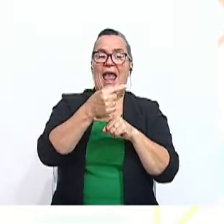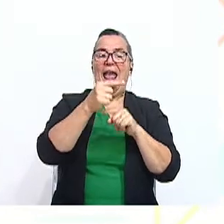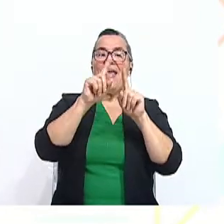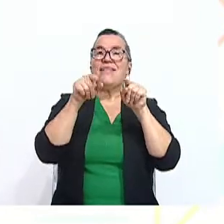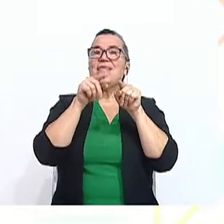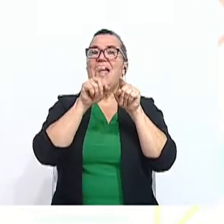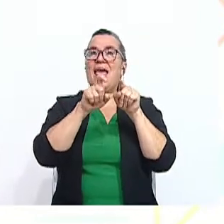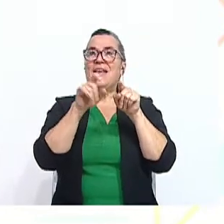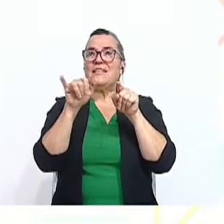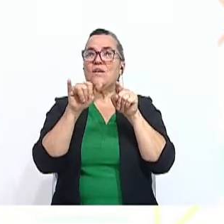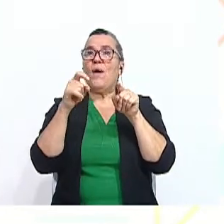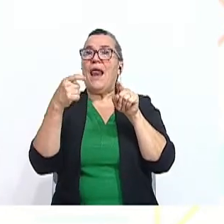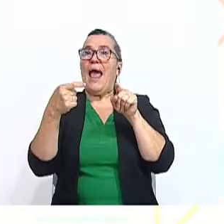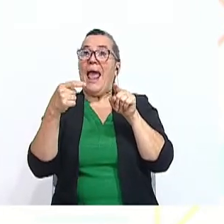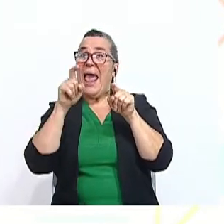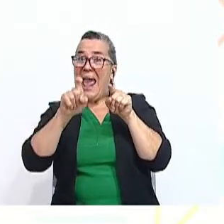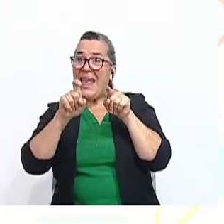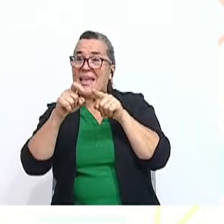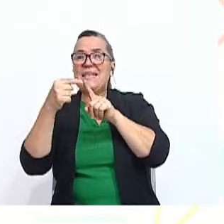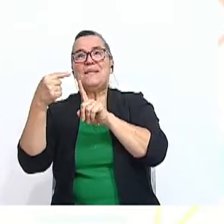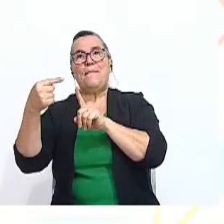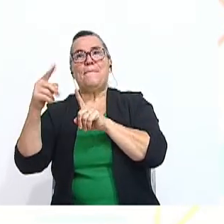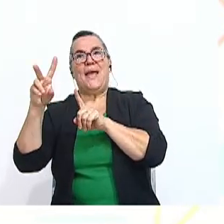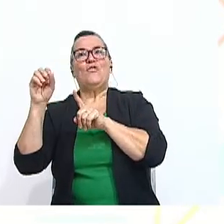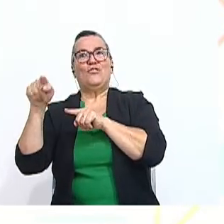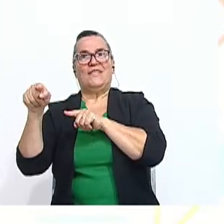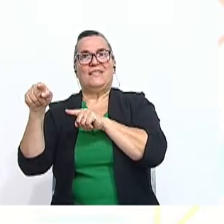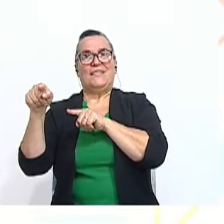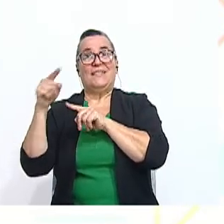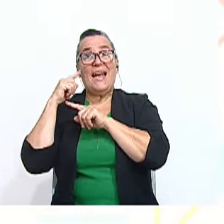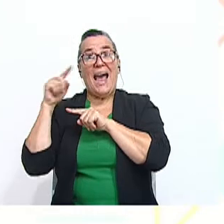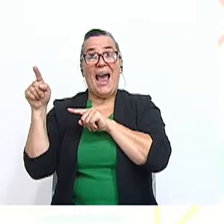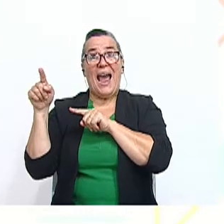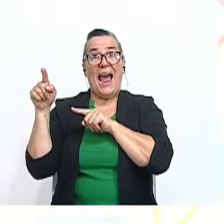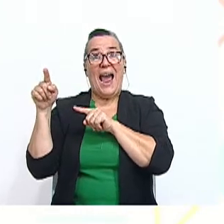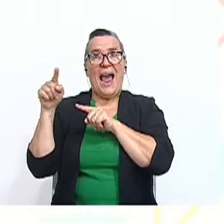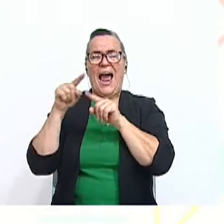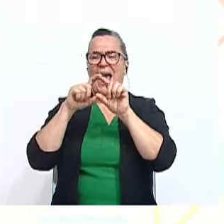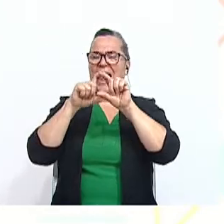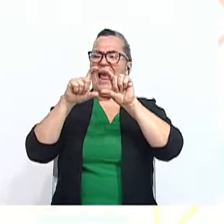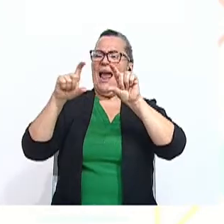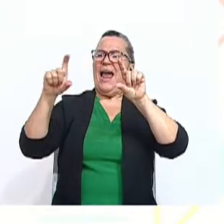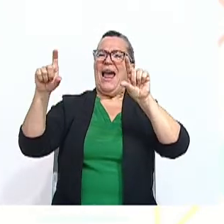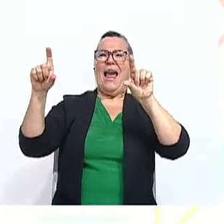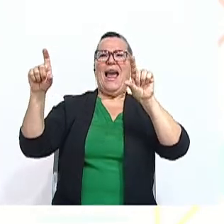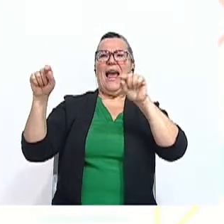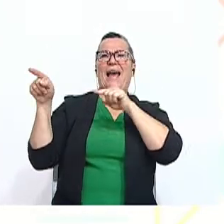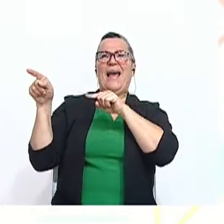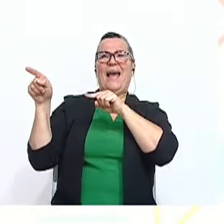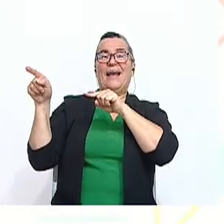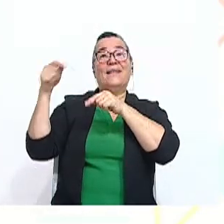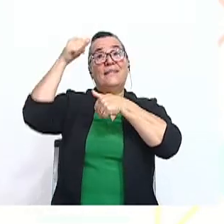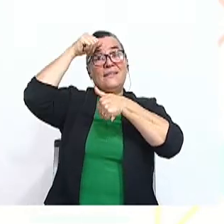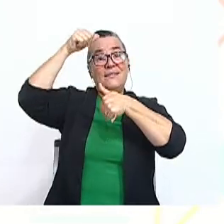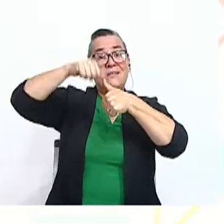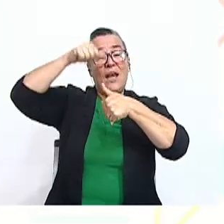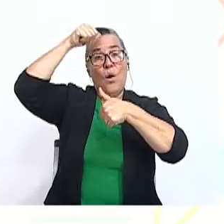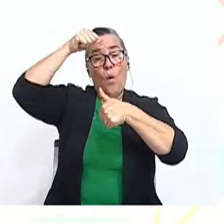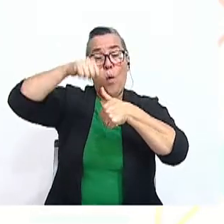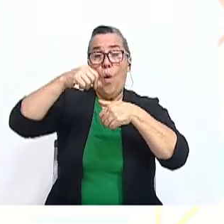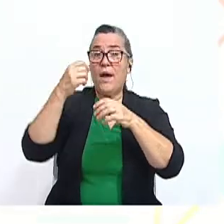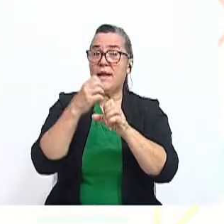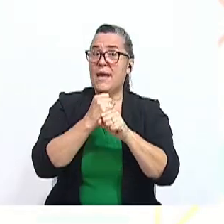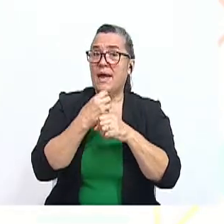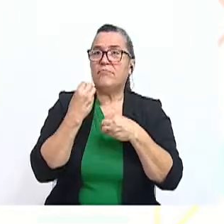x igual a x menos 30.000. ¿Cómo vamos hasta este momento? Recuerden, lo que estamos haciendo